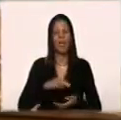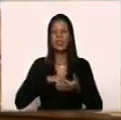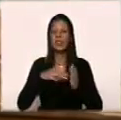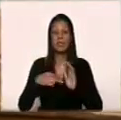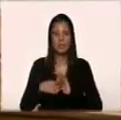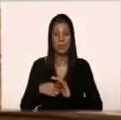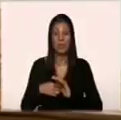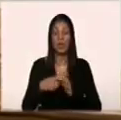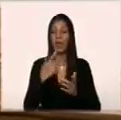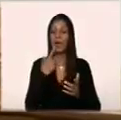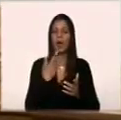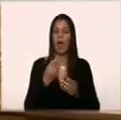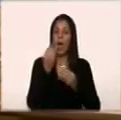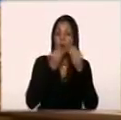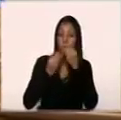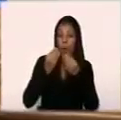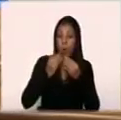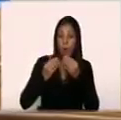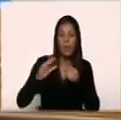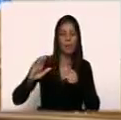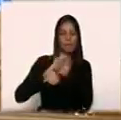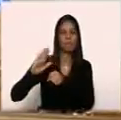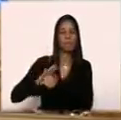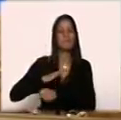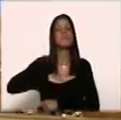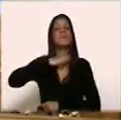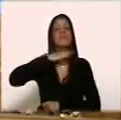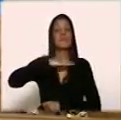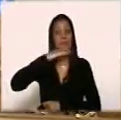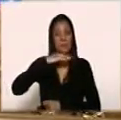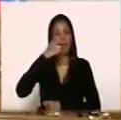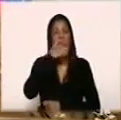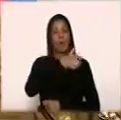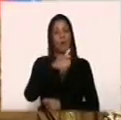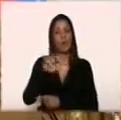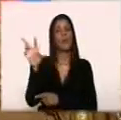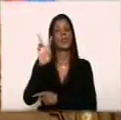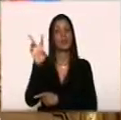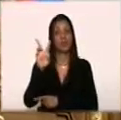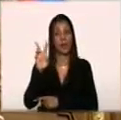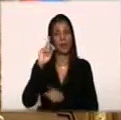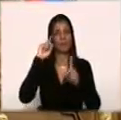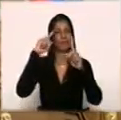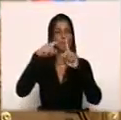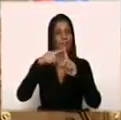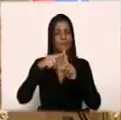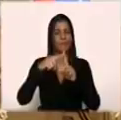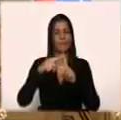la seguridad alimentaria de nuestro pueblo.